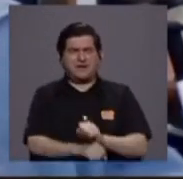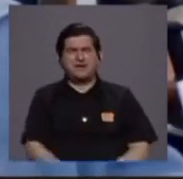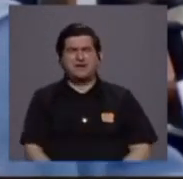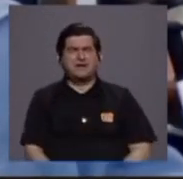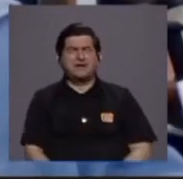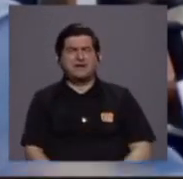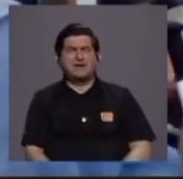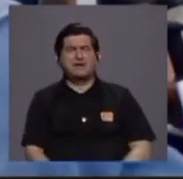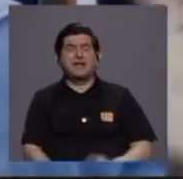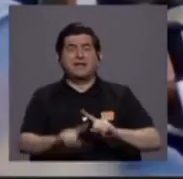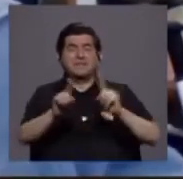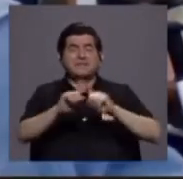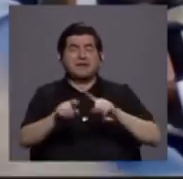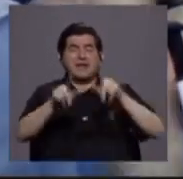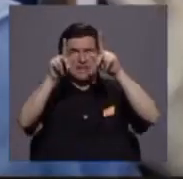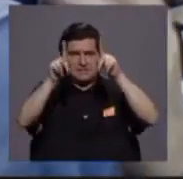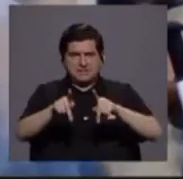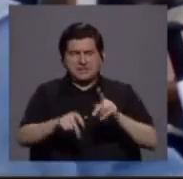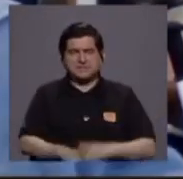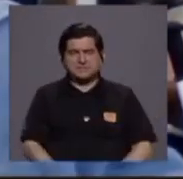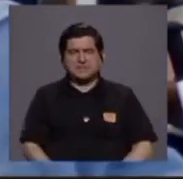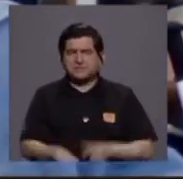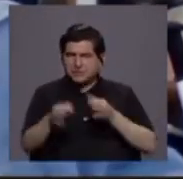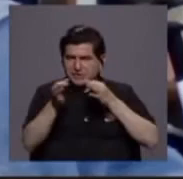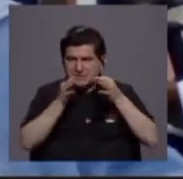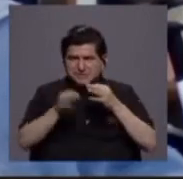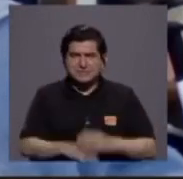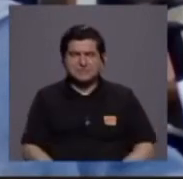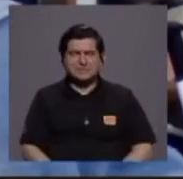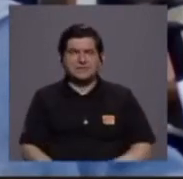Kahneman, a Krugman, a Stiglitz, a